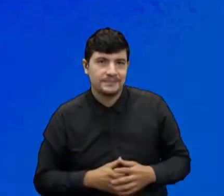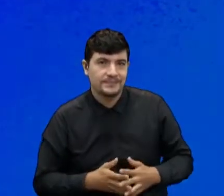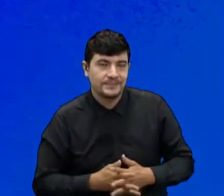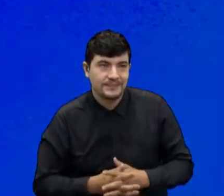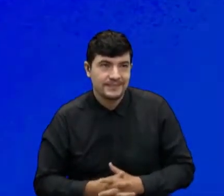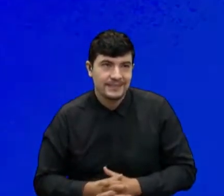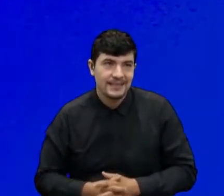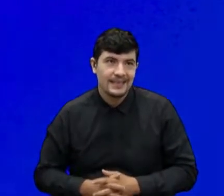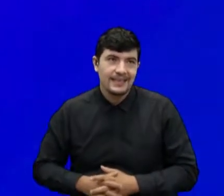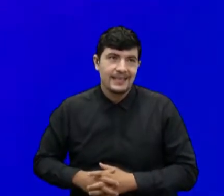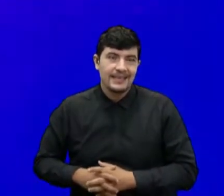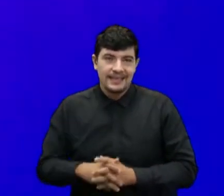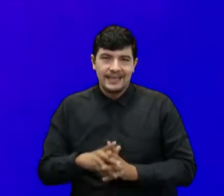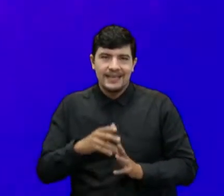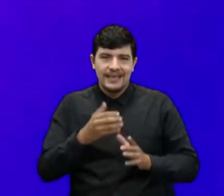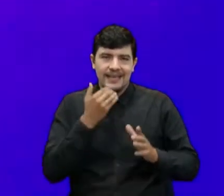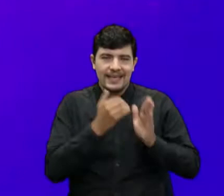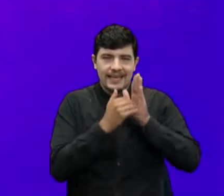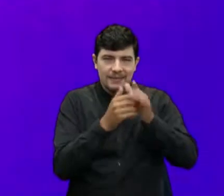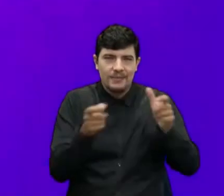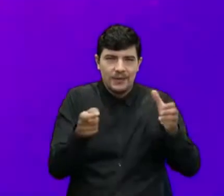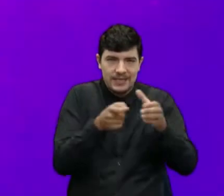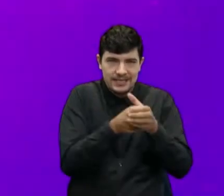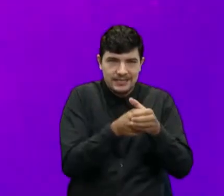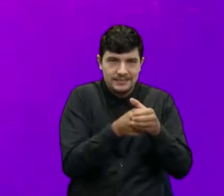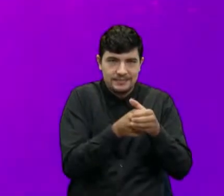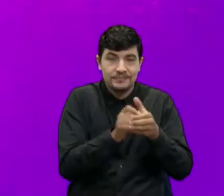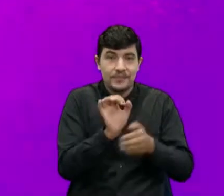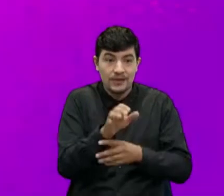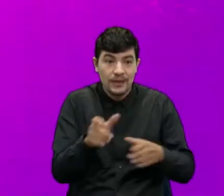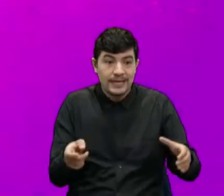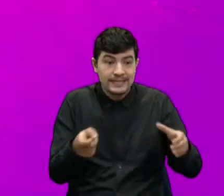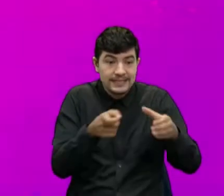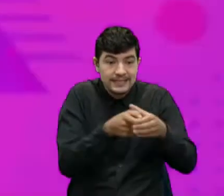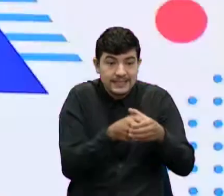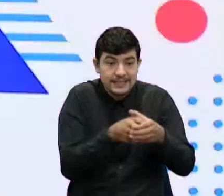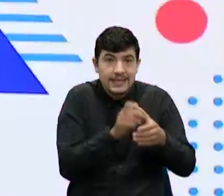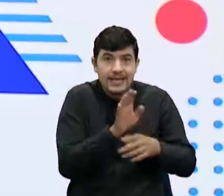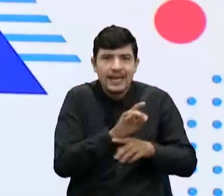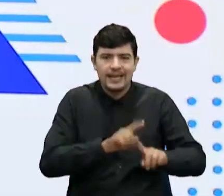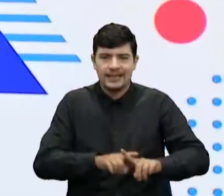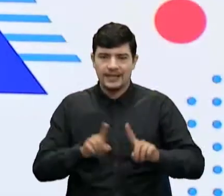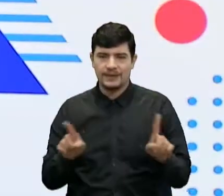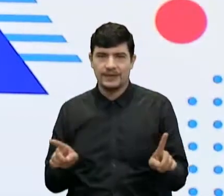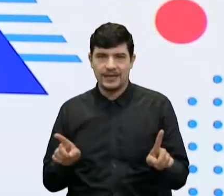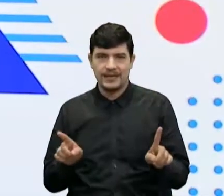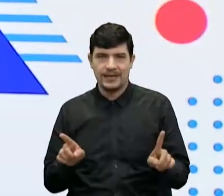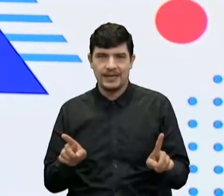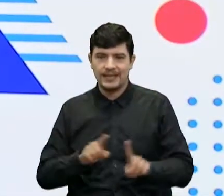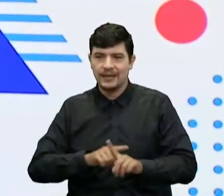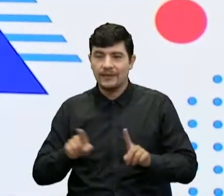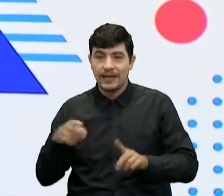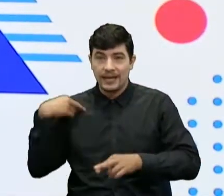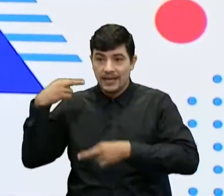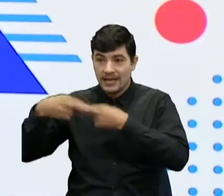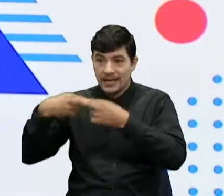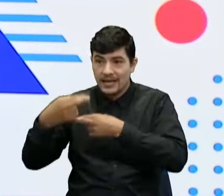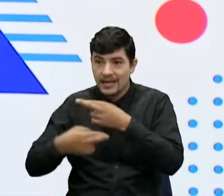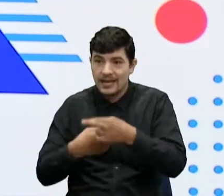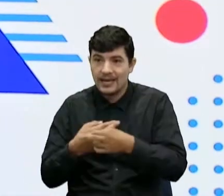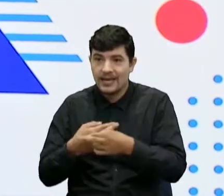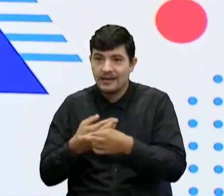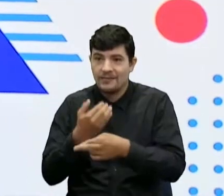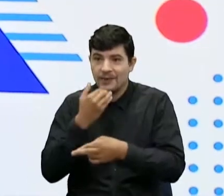Ya le ponía yo el ejemplo De la especie Mis queridos jóvenes Las especies Son diferentes ¿Cierto? Y no se reproducen De pronto